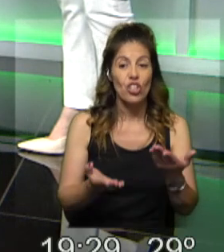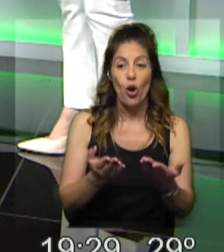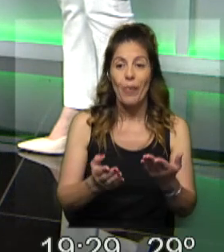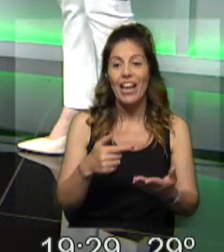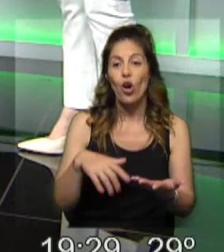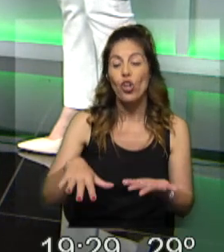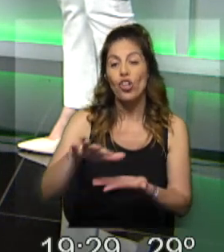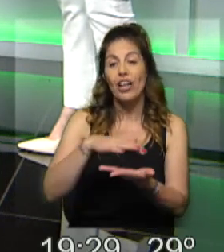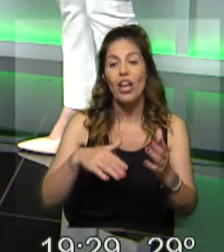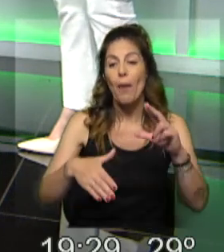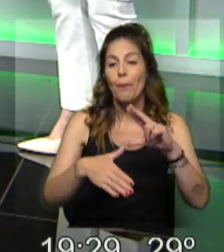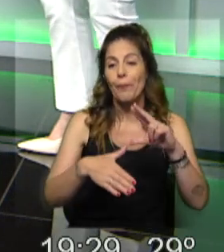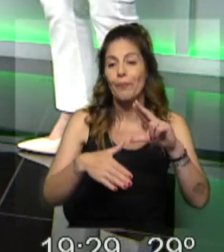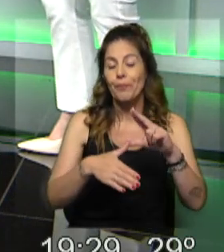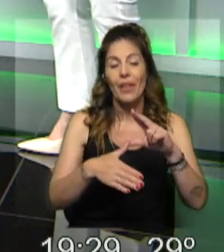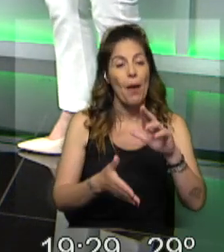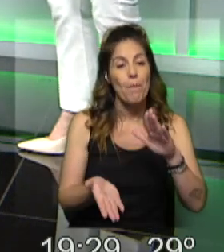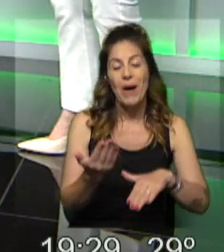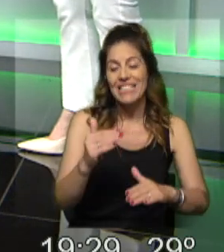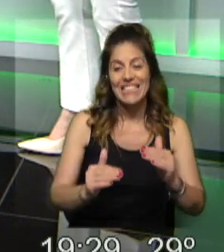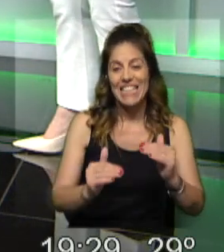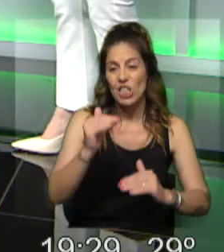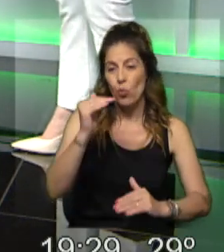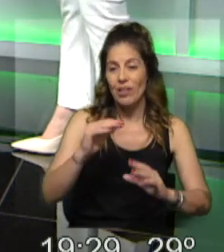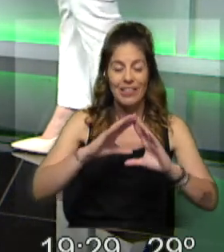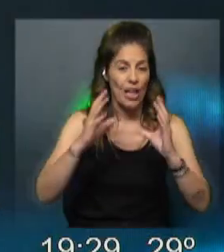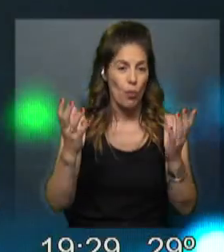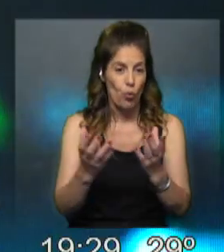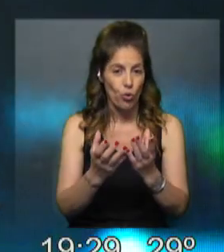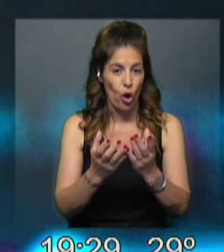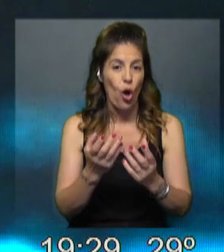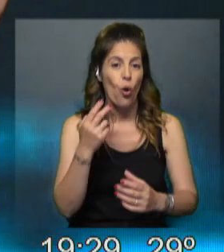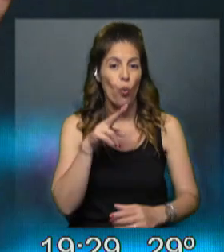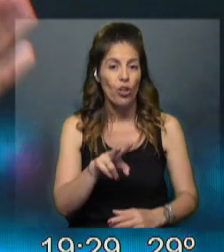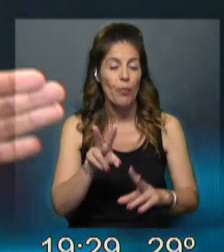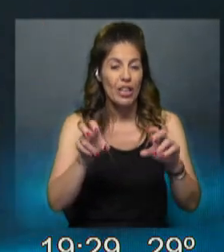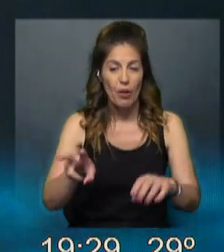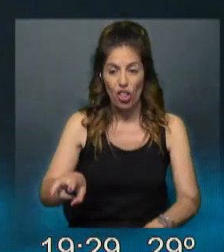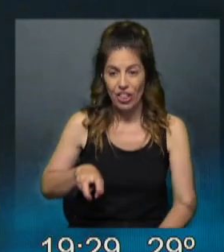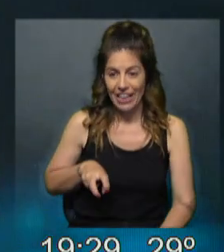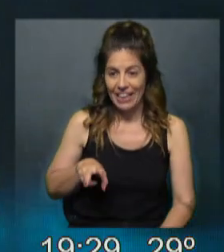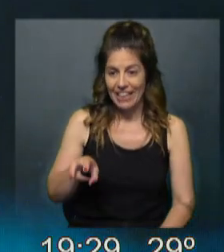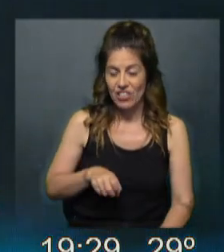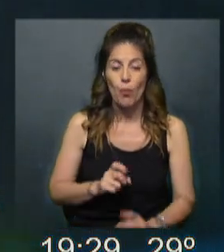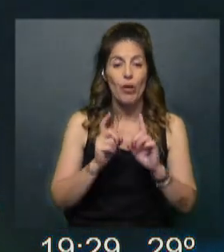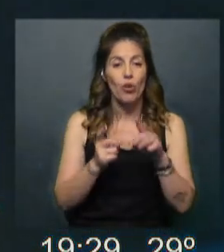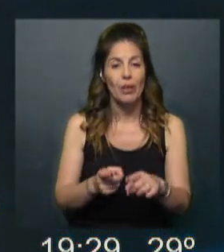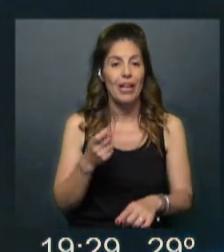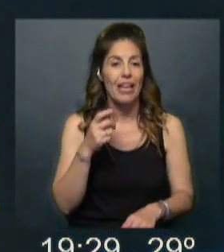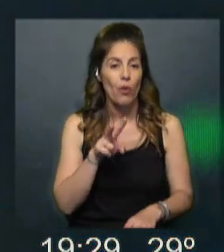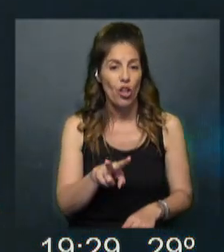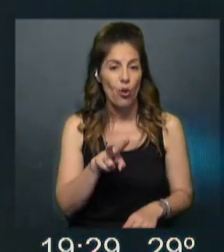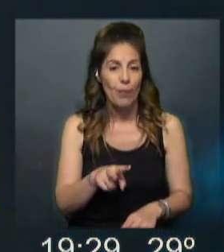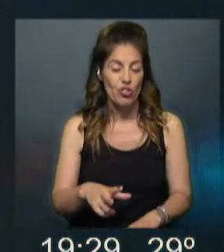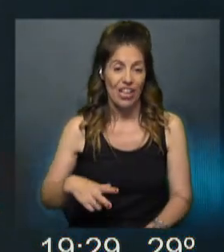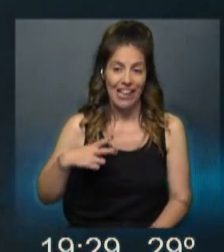dijiste América Latina es una de las regiones más desiguales del planeta tanto cuando lo consideramos en términos del ingreso pero también cuando lo consideramos en términos de la